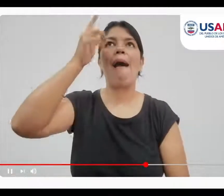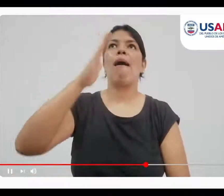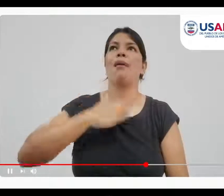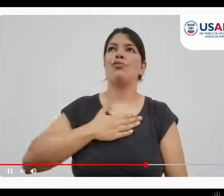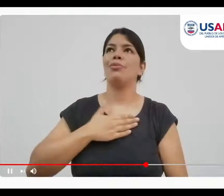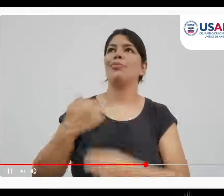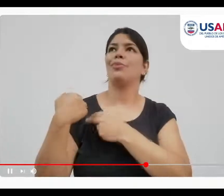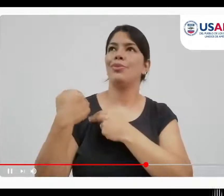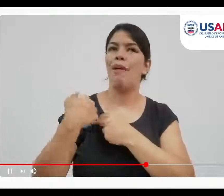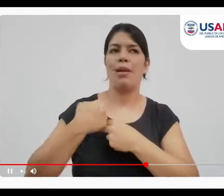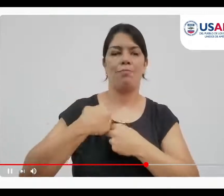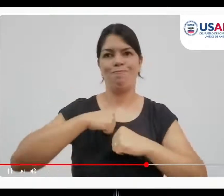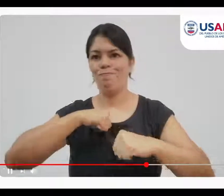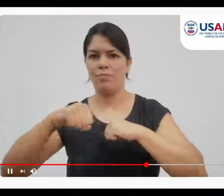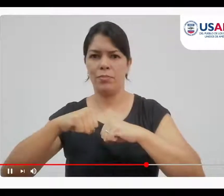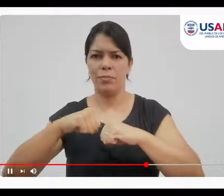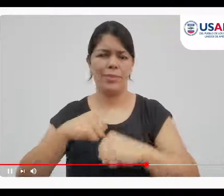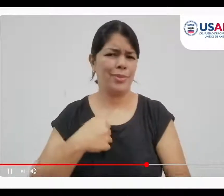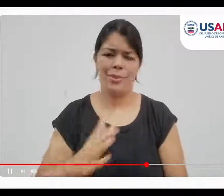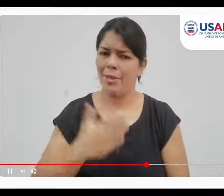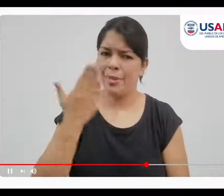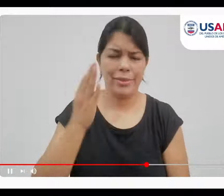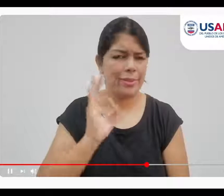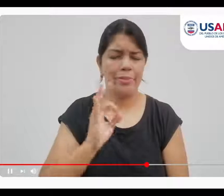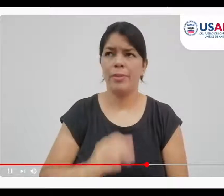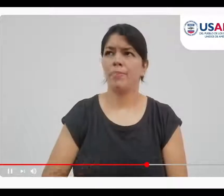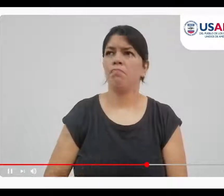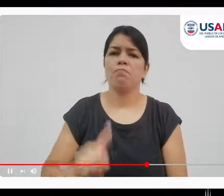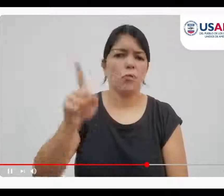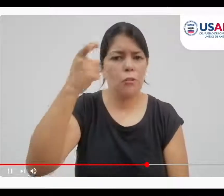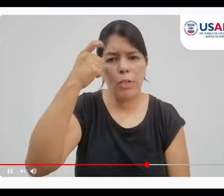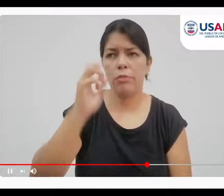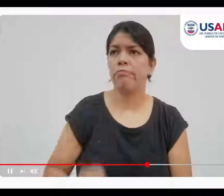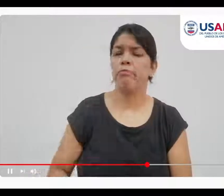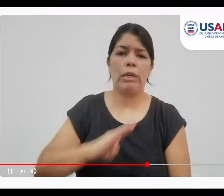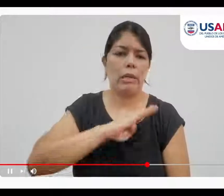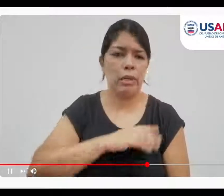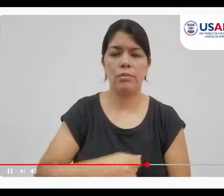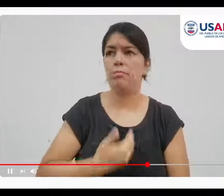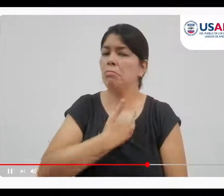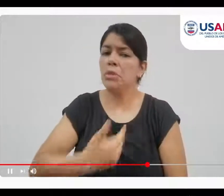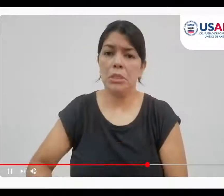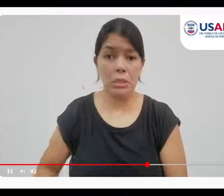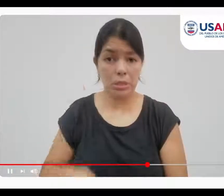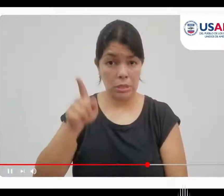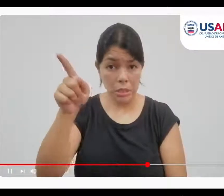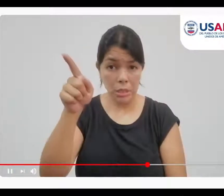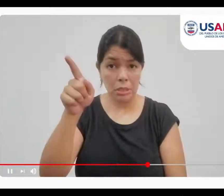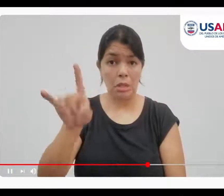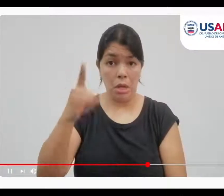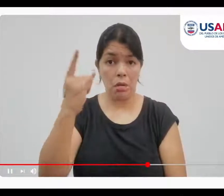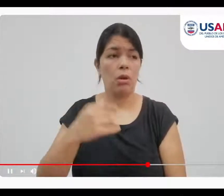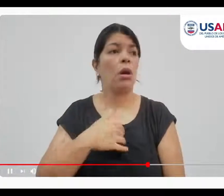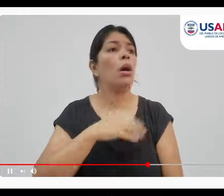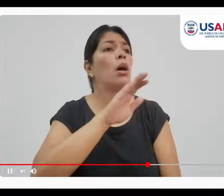de empuñar la bandera. Yo siempre he dicho, ningún mandatario, llámese como se llame, gobernador, alcalde o presidente, va a llegar a nuestras